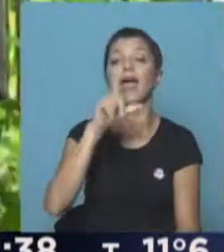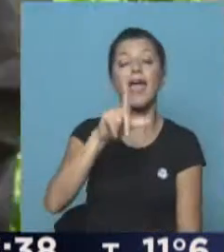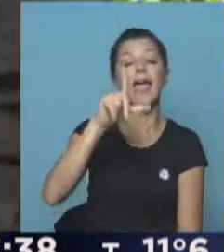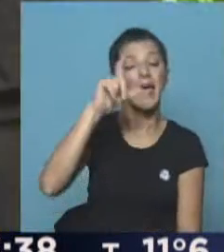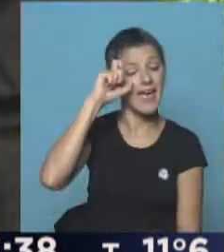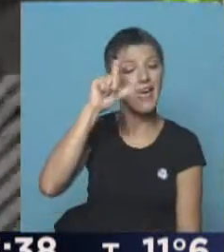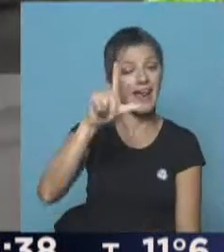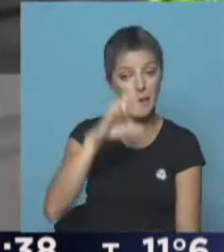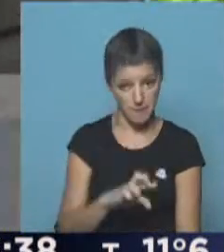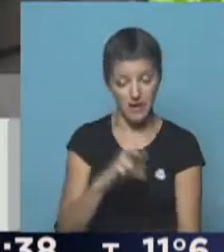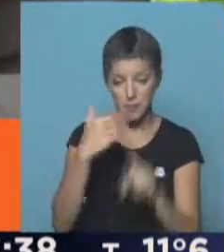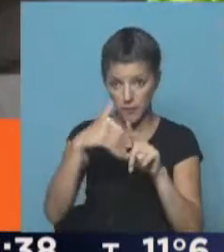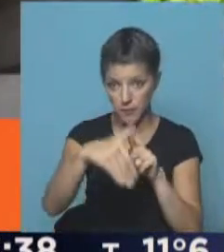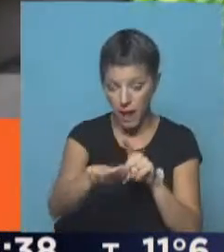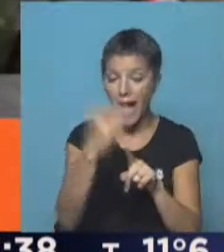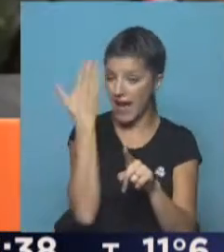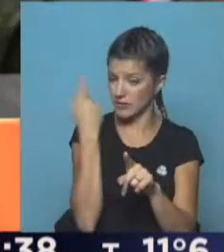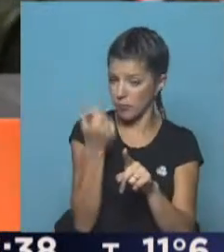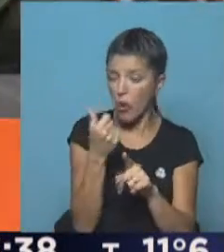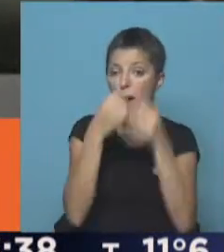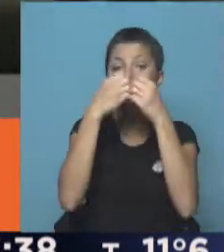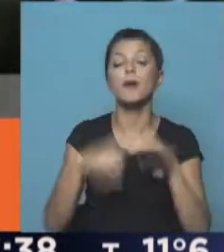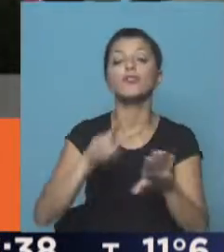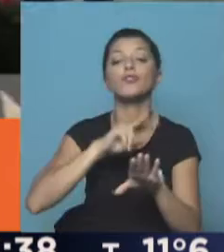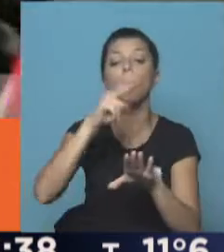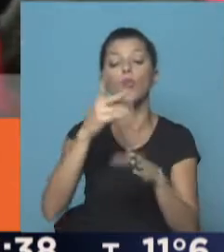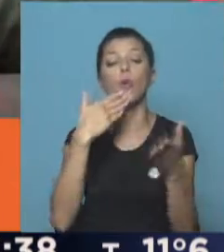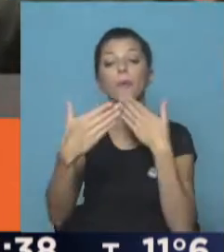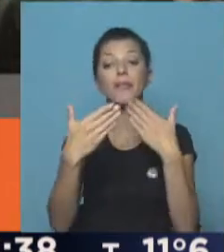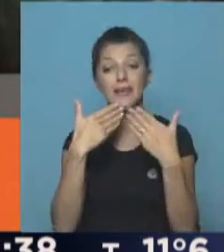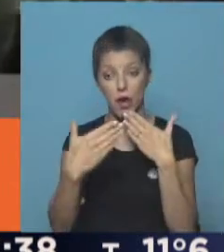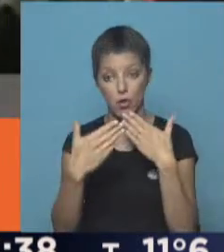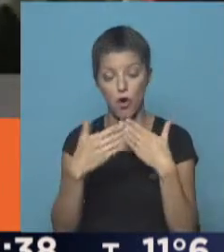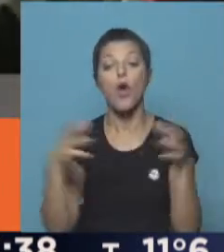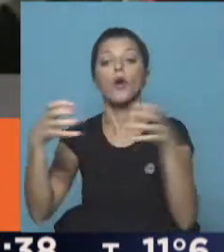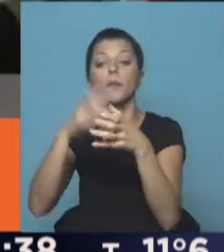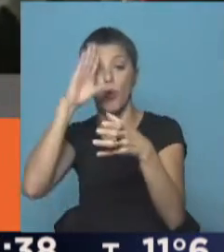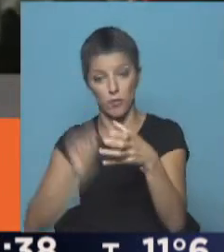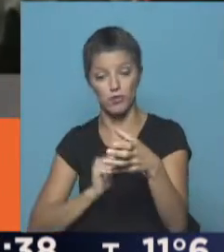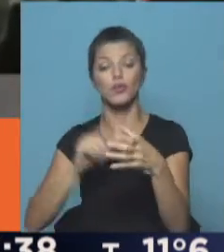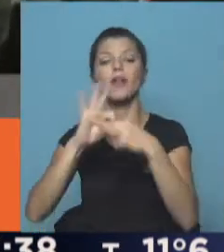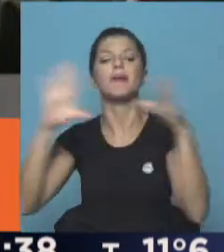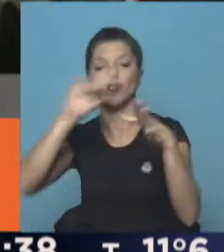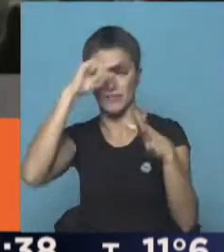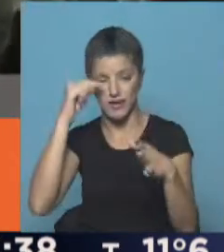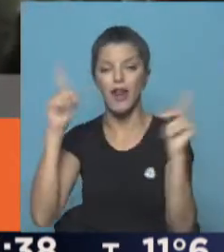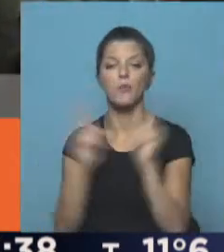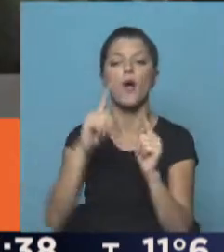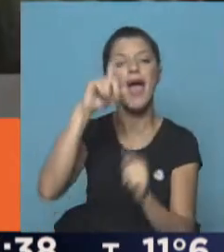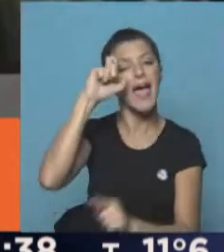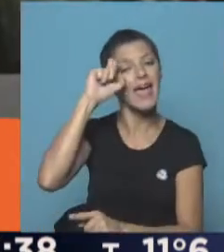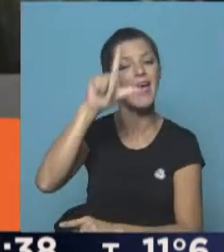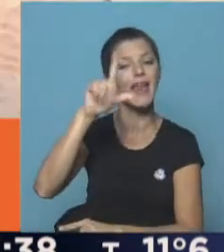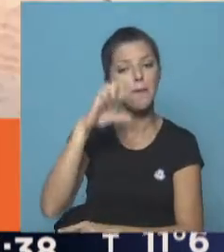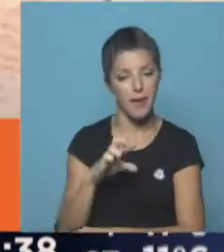curso. Ya se inició recientemente la segunda ronda de diálogos con el Ejército de Liberación Nacional en Quito, Ecuador, para lograr